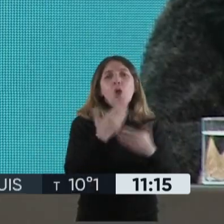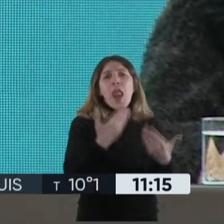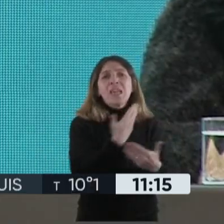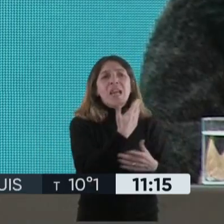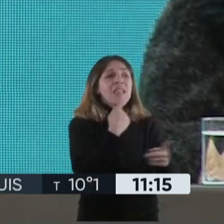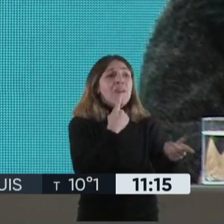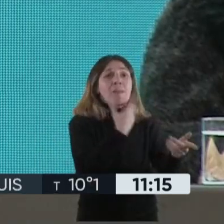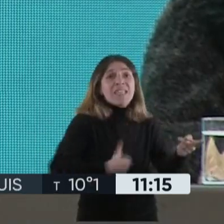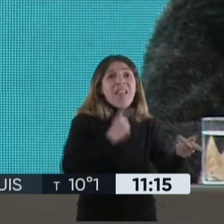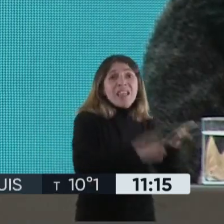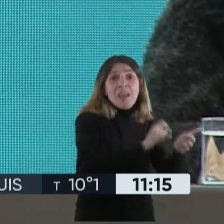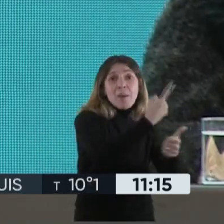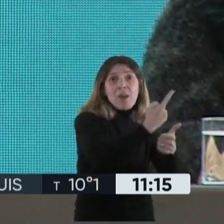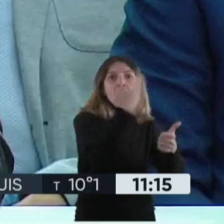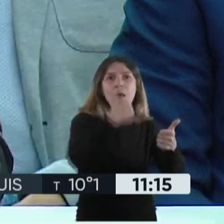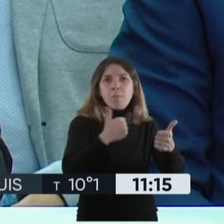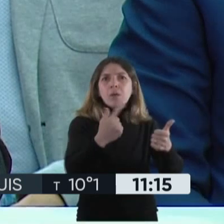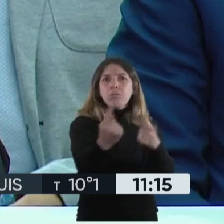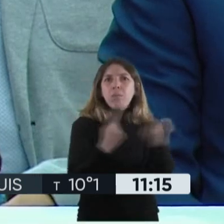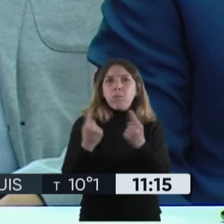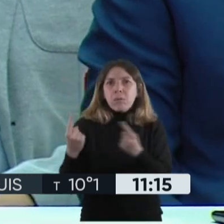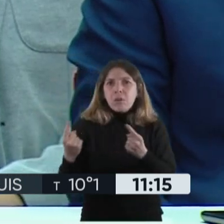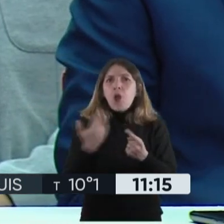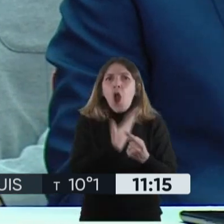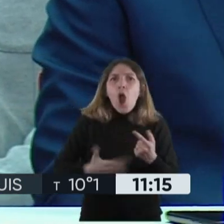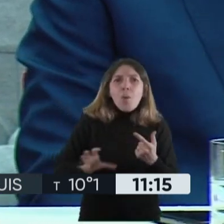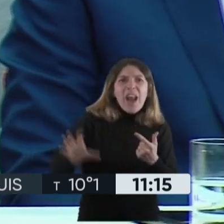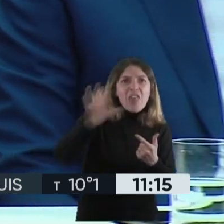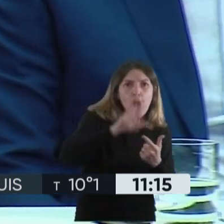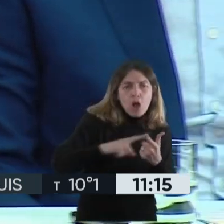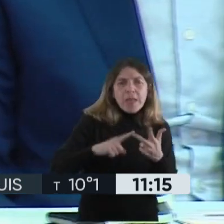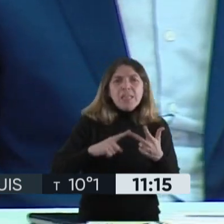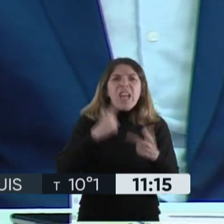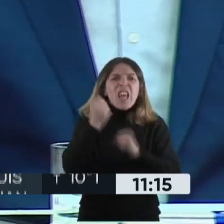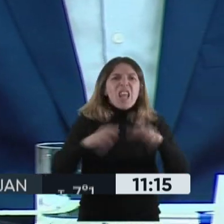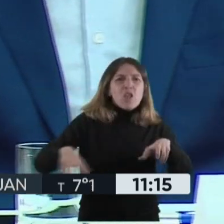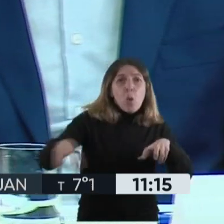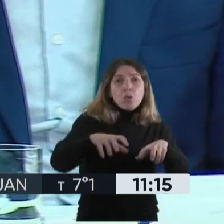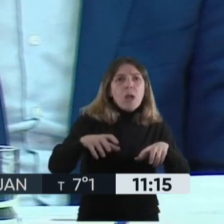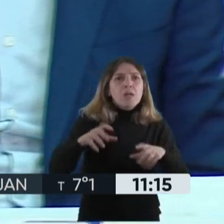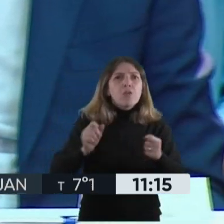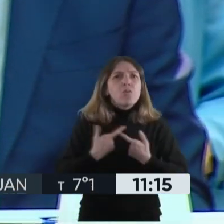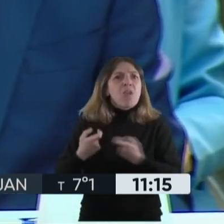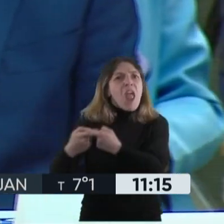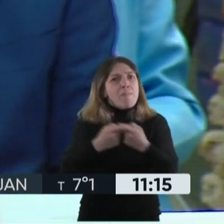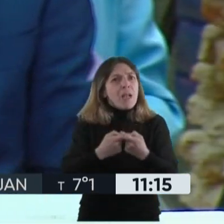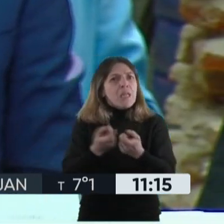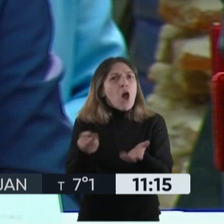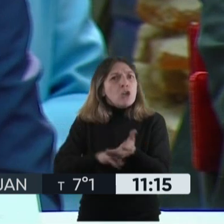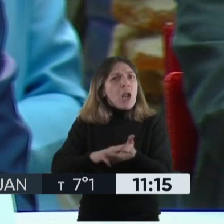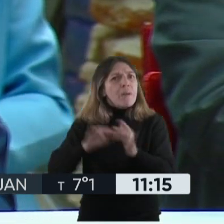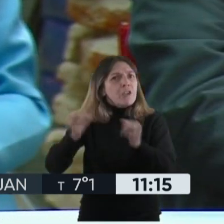presidente y luego al acompañamiento de los gobernadores, de la industria que ha vuelto a confiar, de